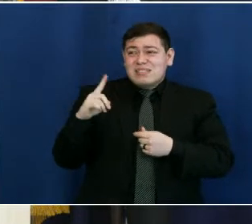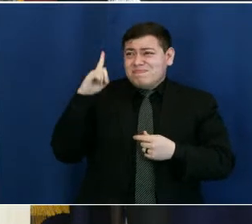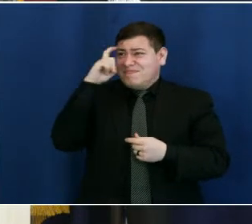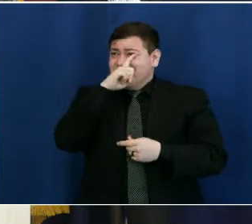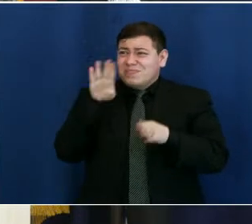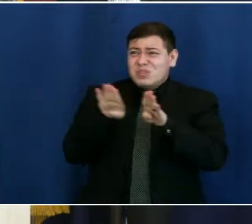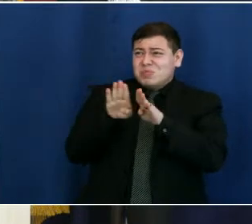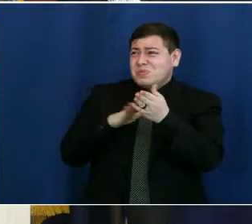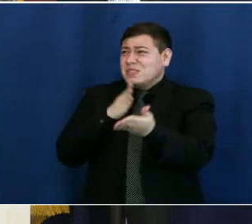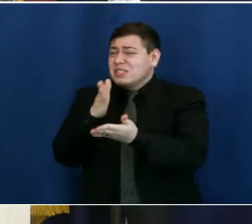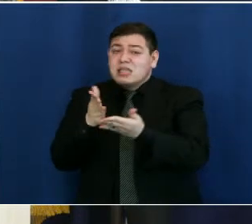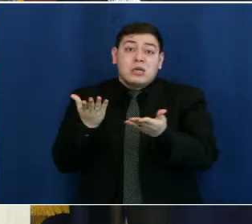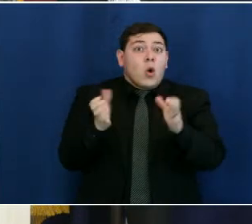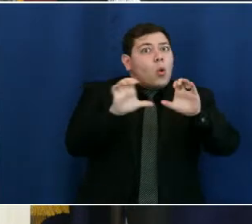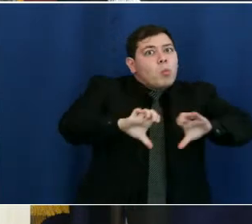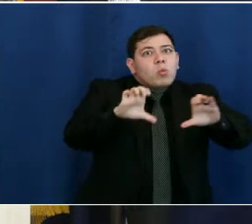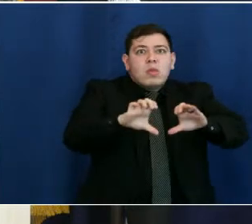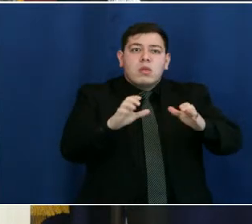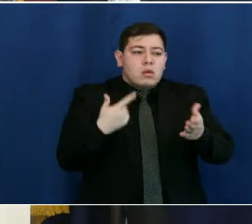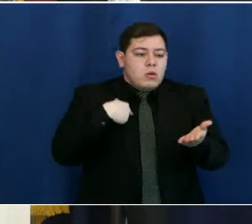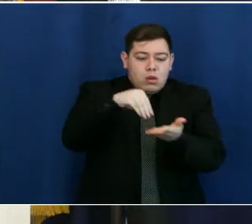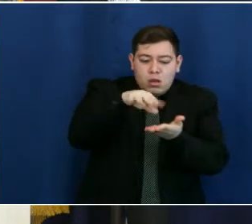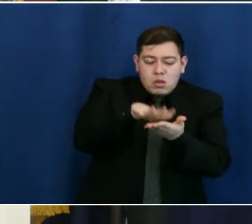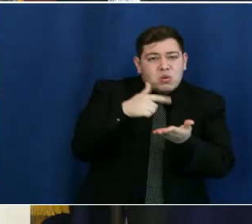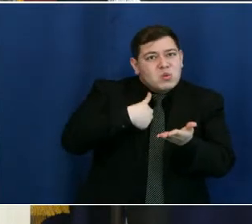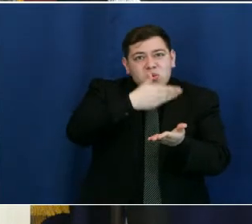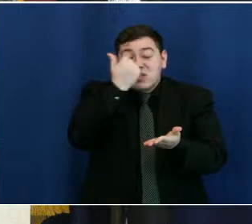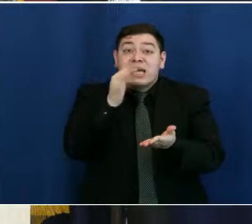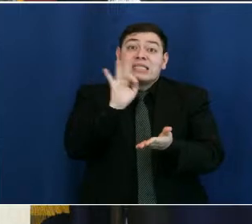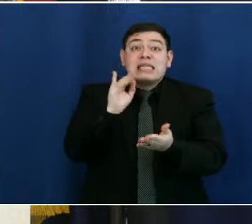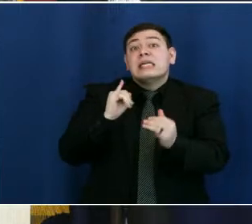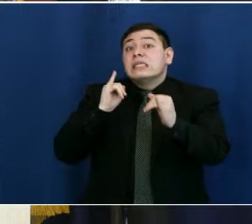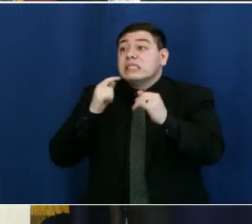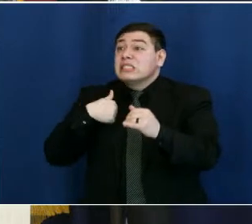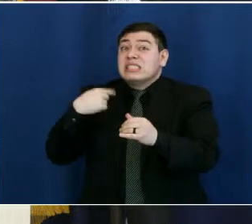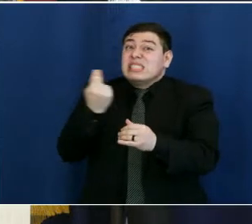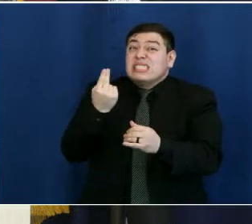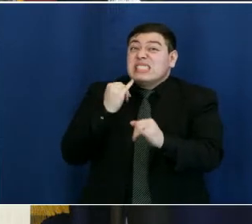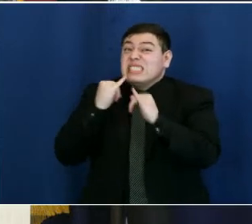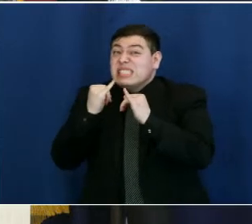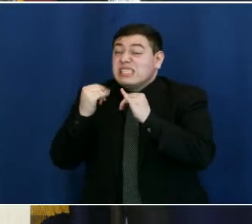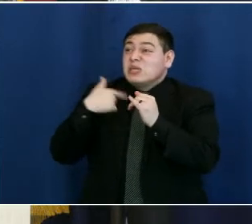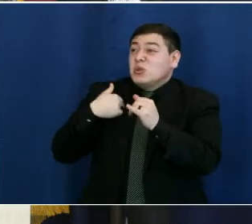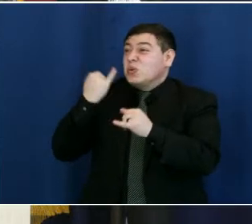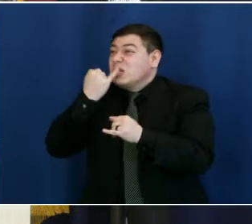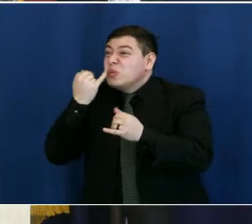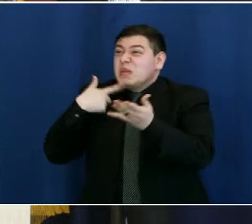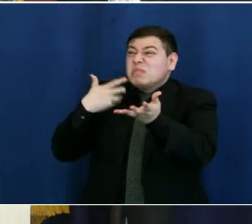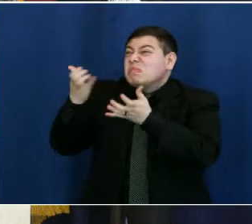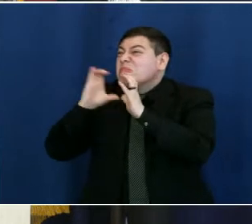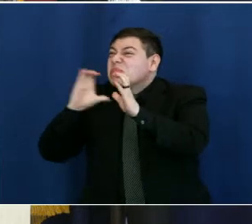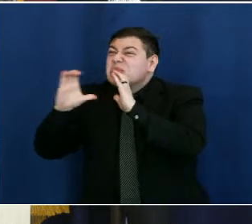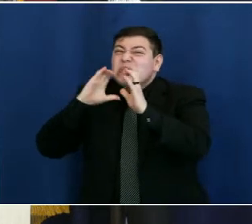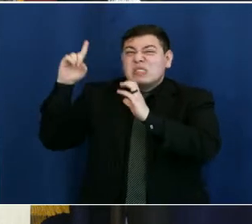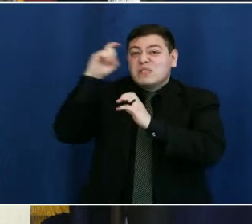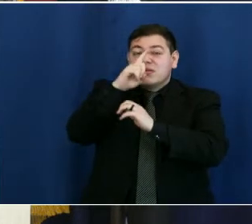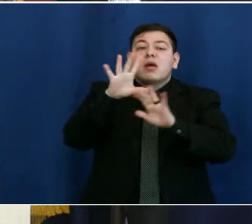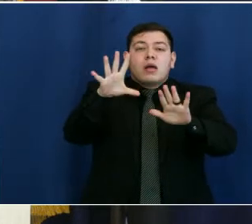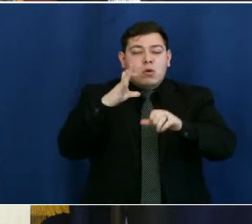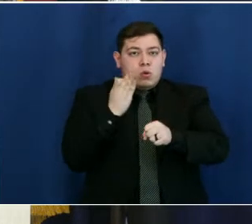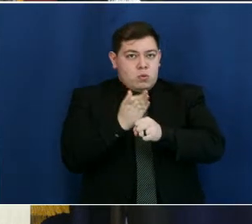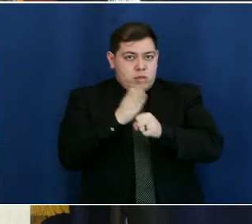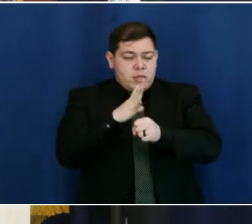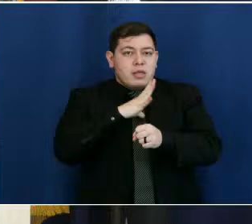idioma, uso de computadora y acceso a transporte. Con eso en mente, me enorgullece mucho informarles que un programa